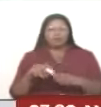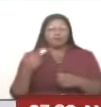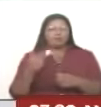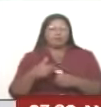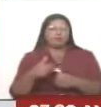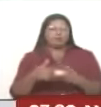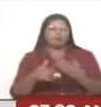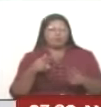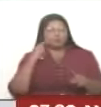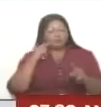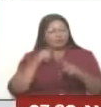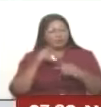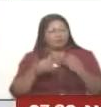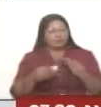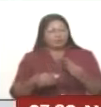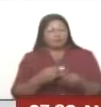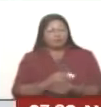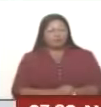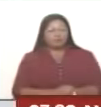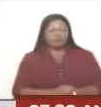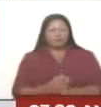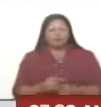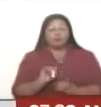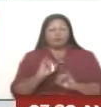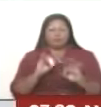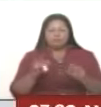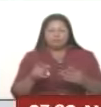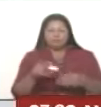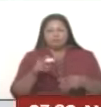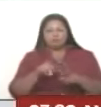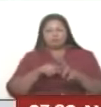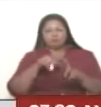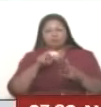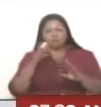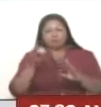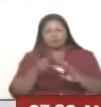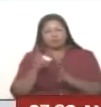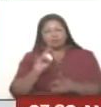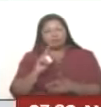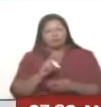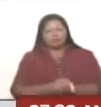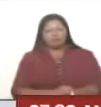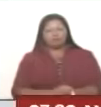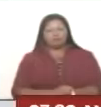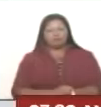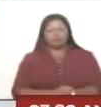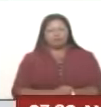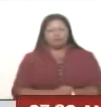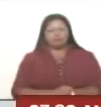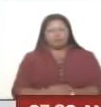siendo determinante, pero no en la misma proporción como era en años anteriores. El año